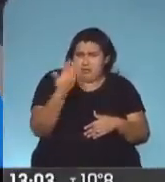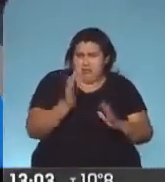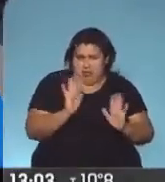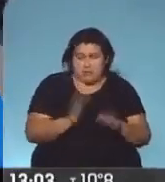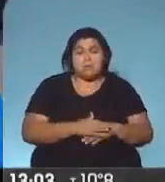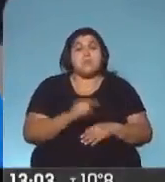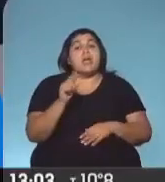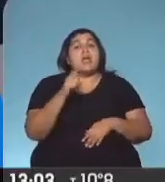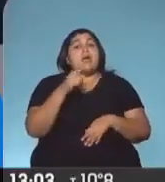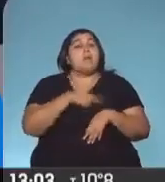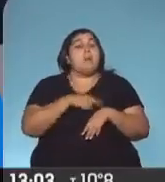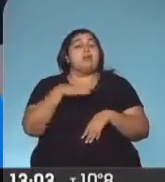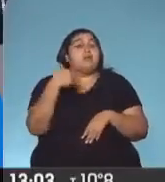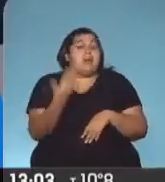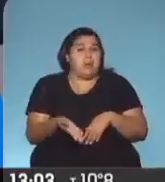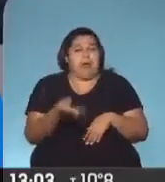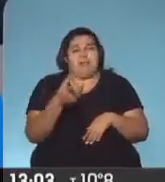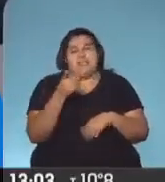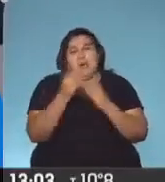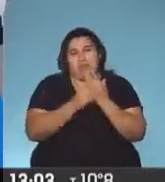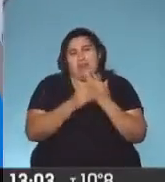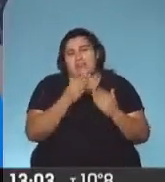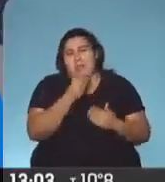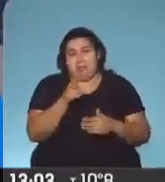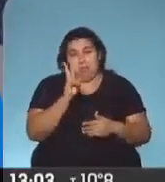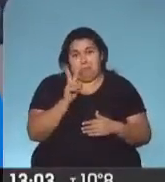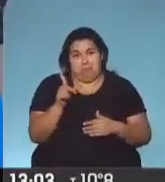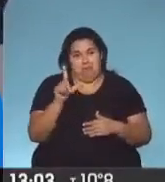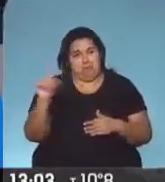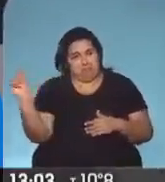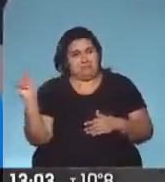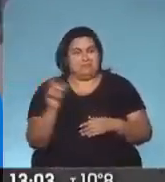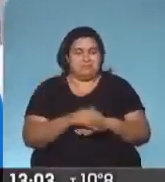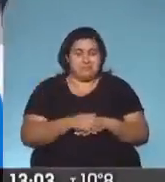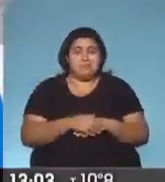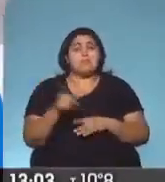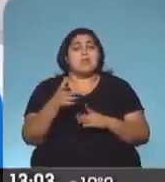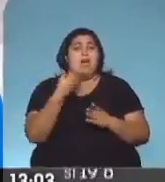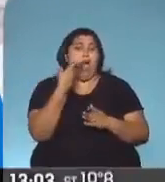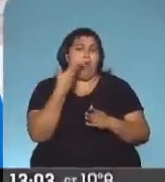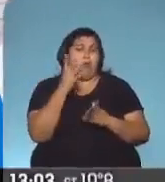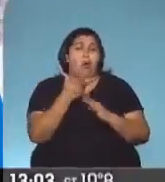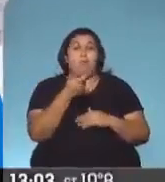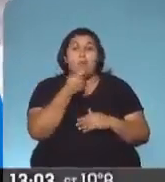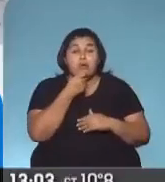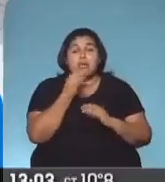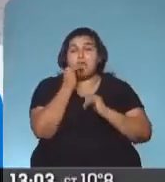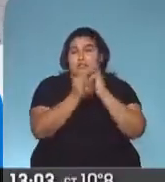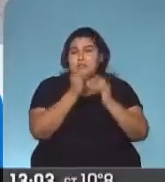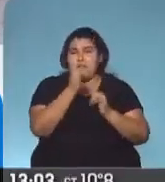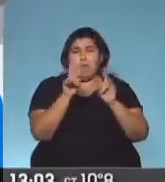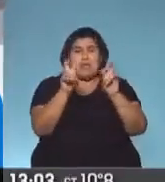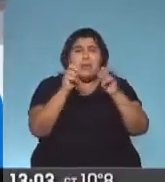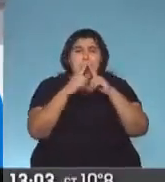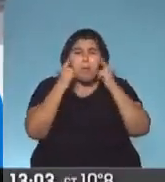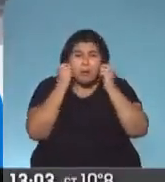momentos después se retiró el ministro ginés como ustedes veían y realizó declaraciones como por ejemplo el tema del